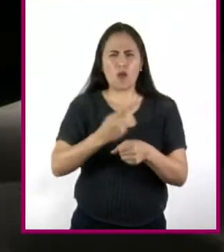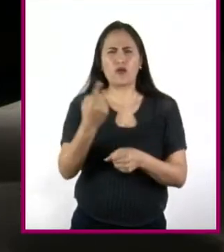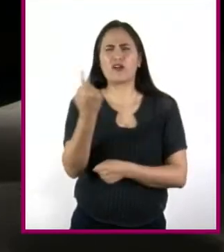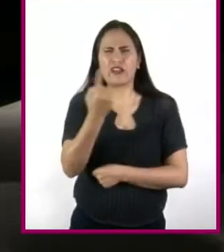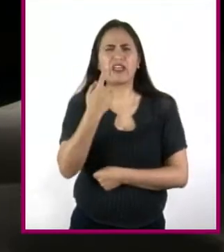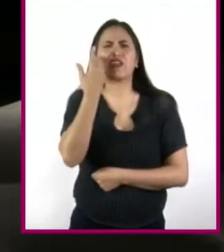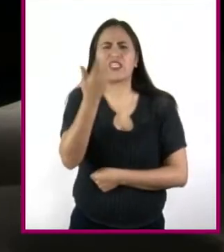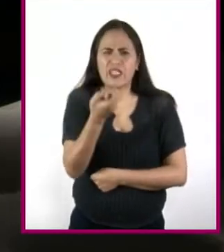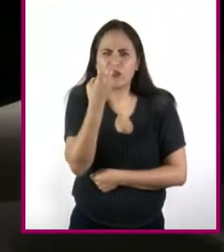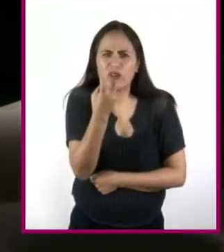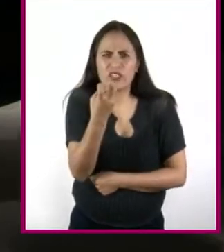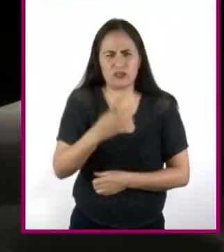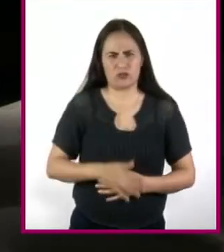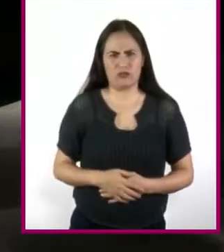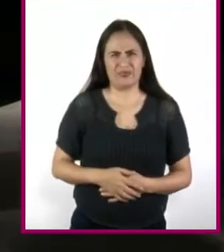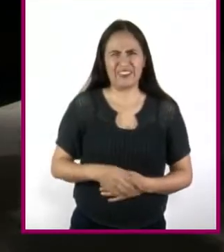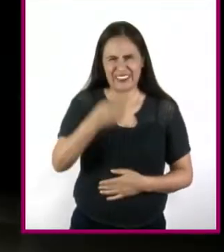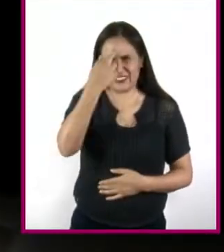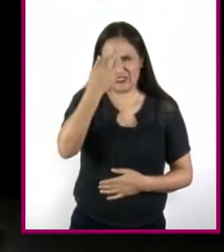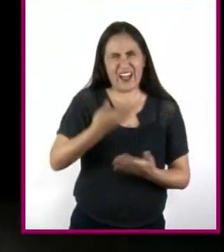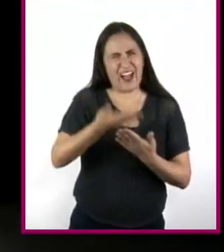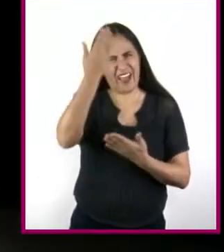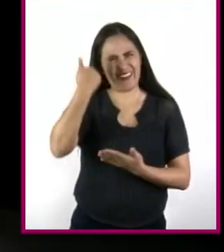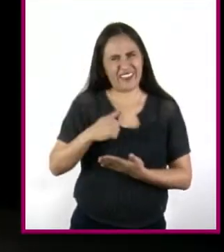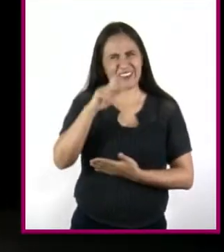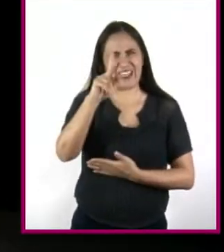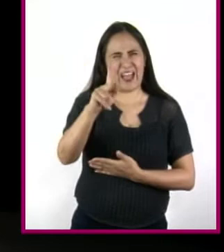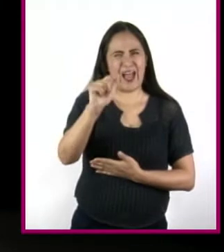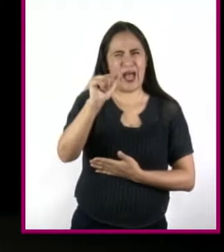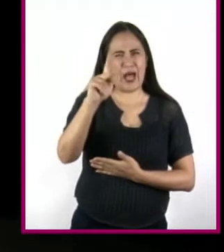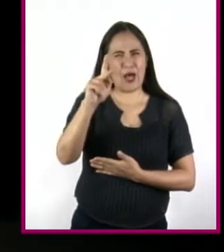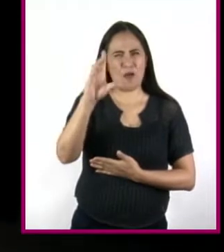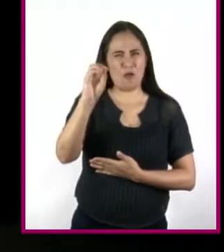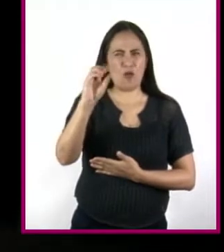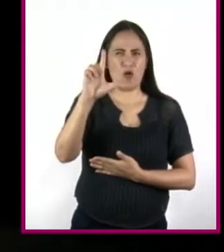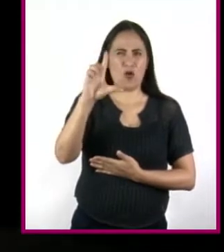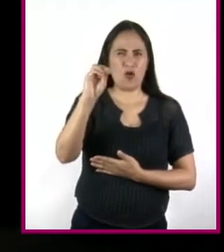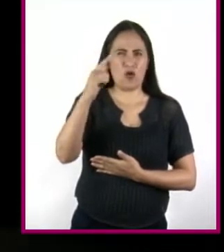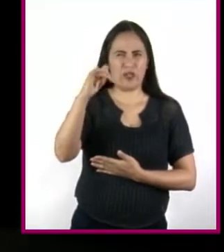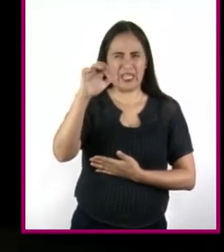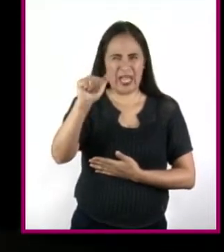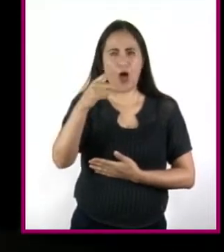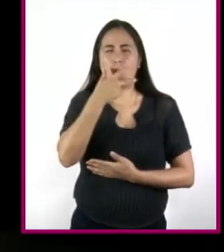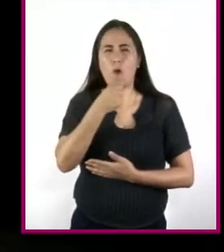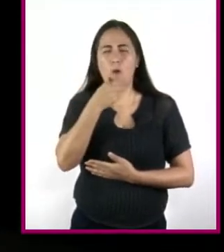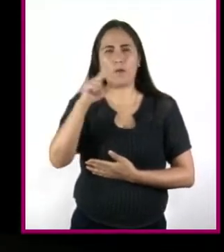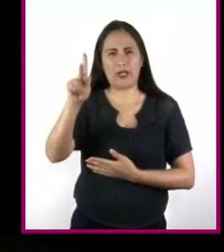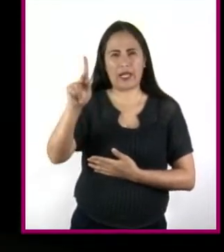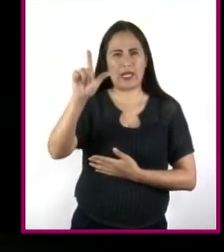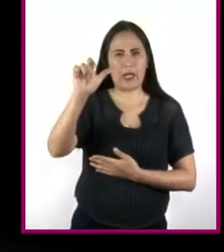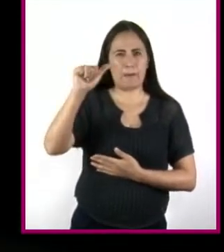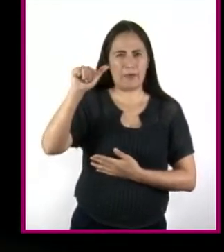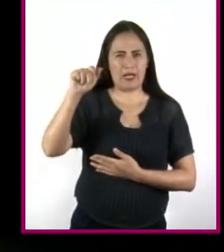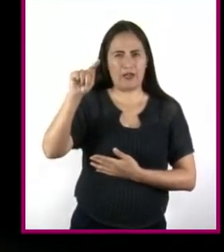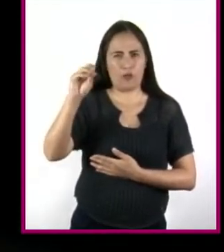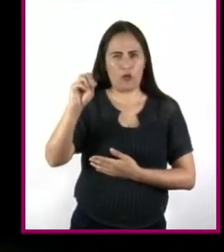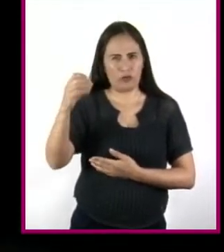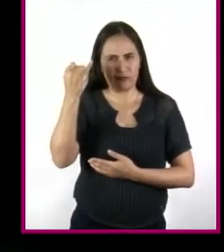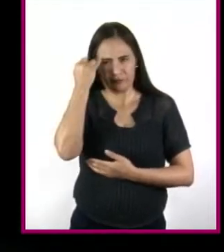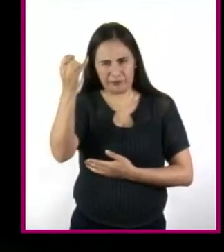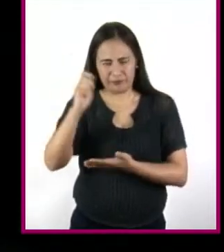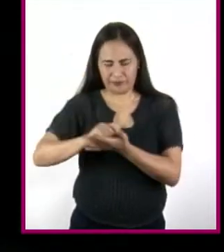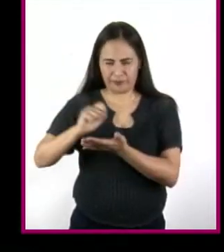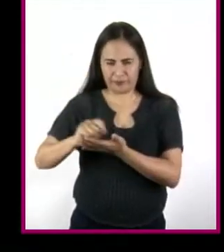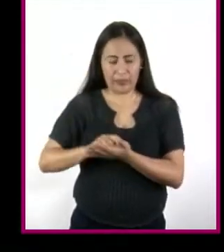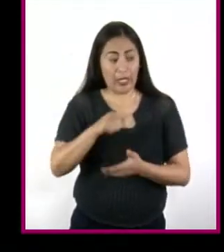apología de Sócrates. ¿Lo recuerdan? En este texto, escrito por Platón, nos encontramos el juicio que enfrentó